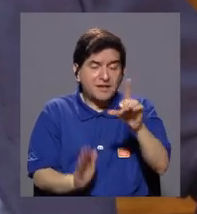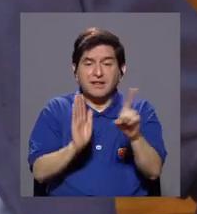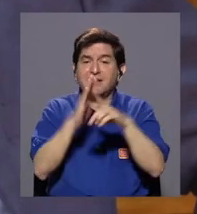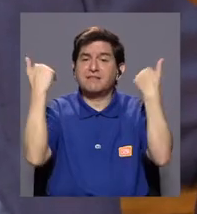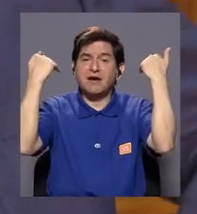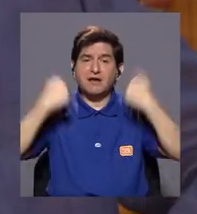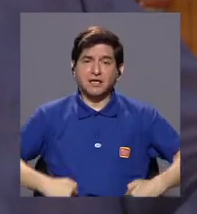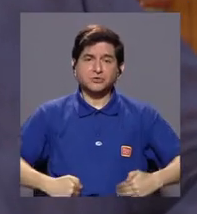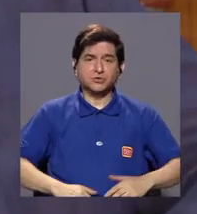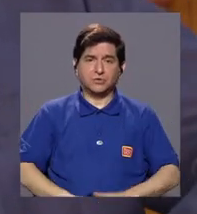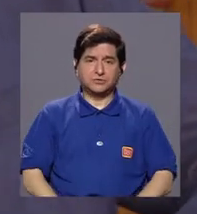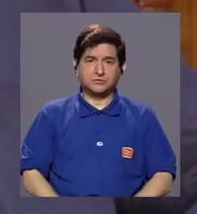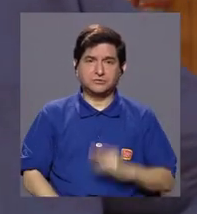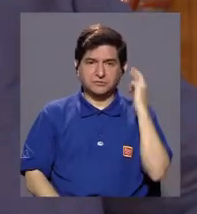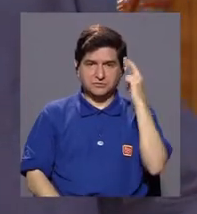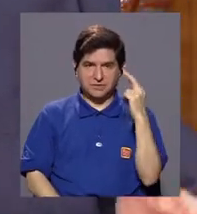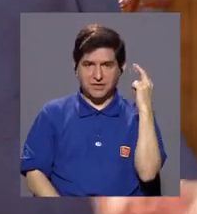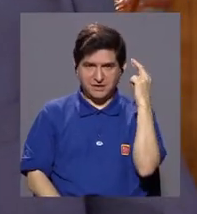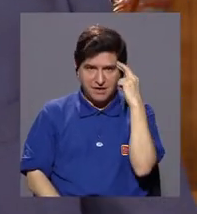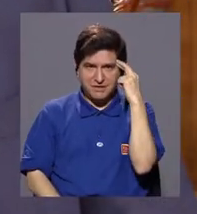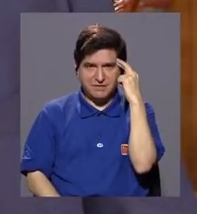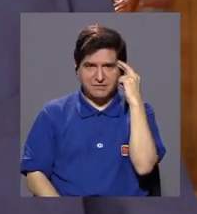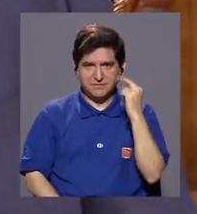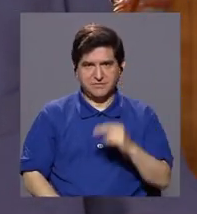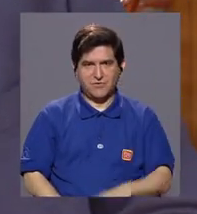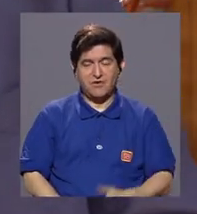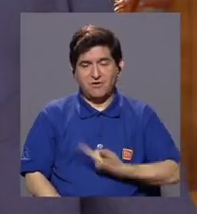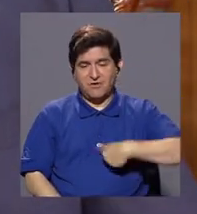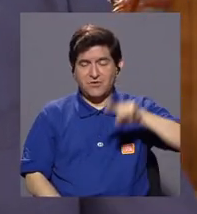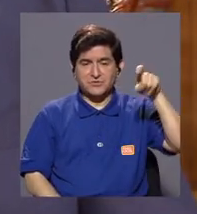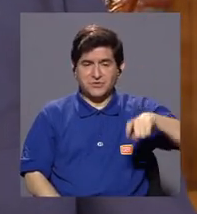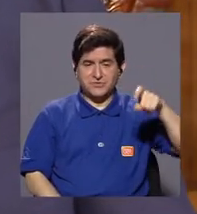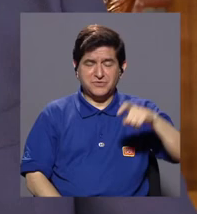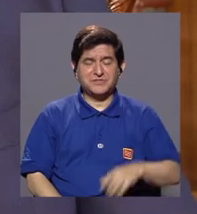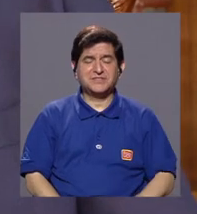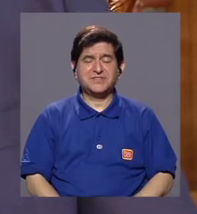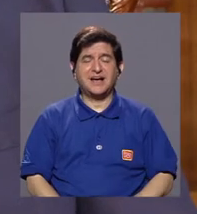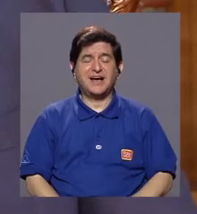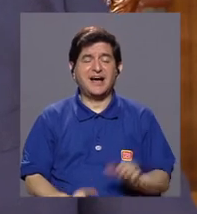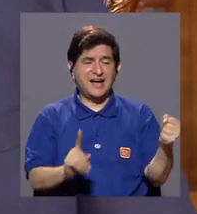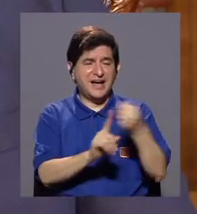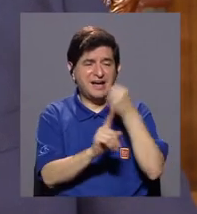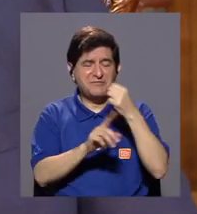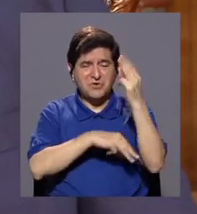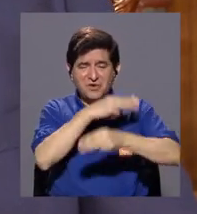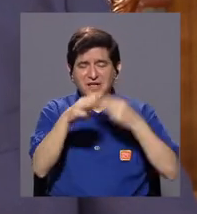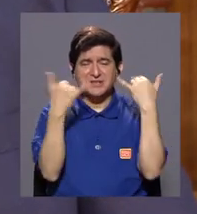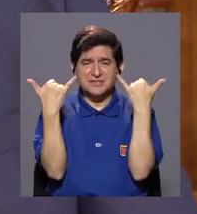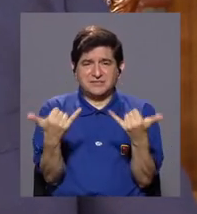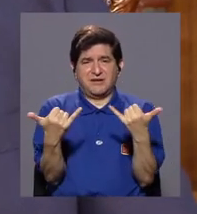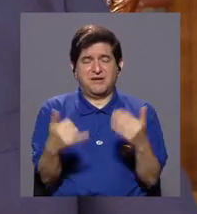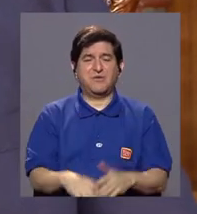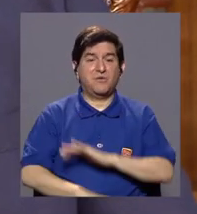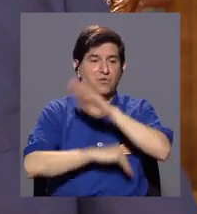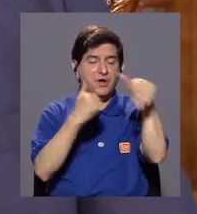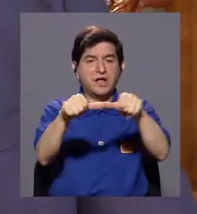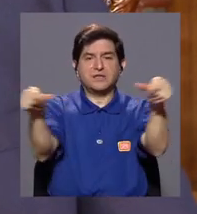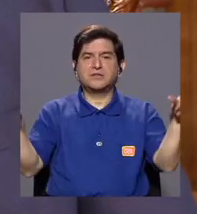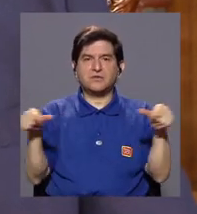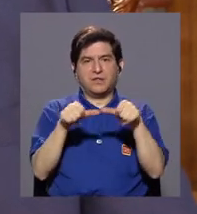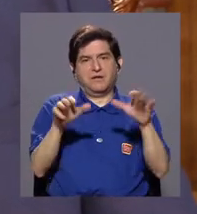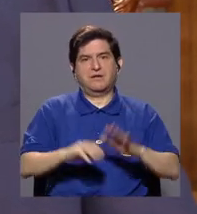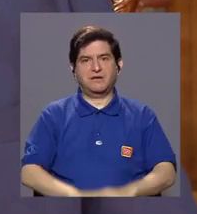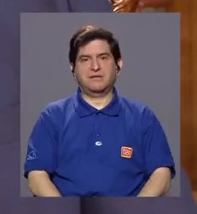esos derechos humanos, es que tenemos la violencia que tenemos en el mundo de hoy, en todos los